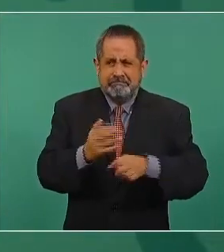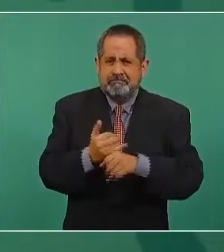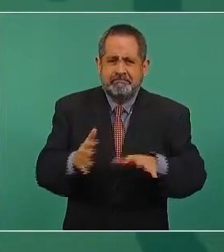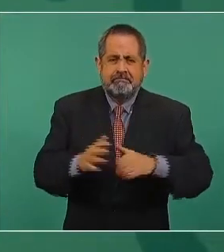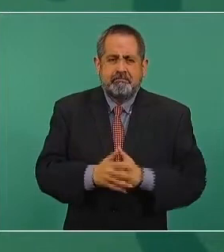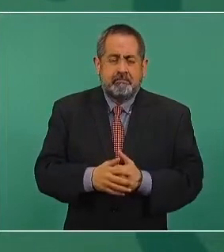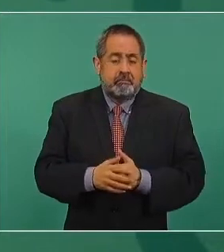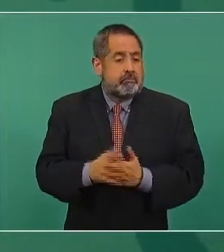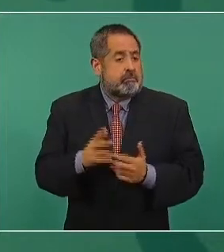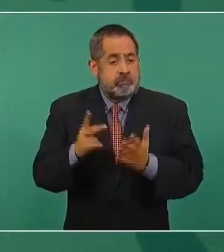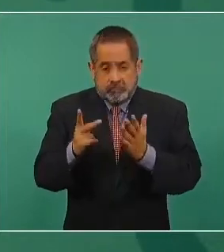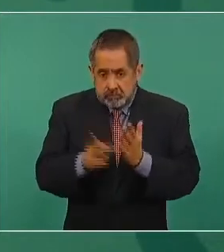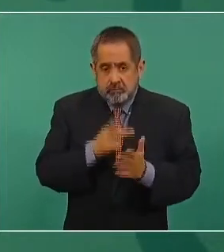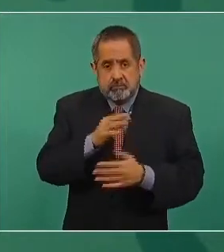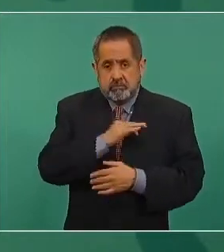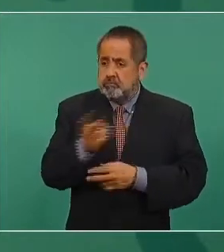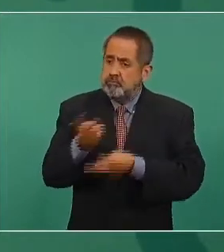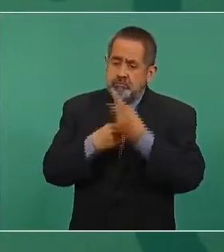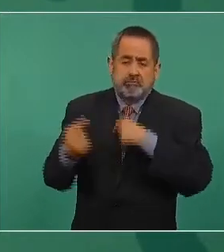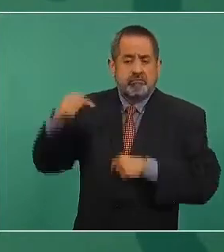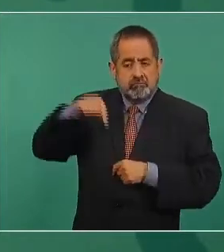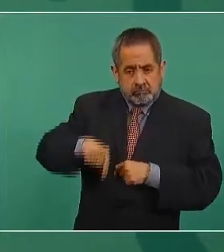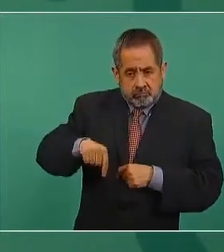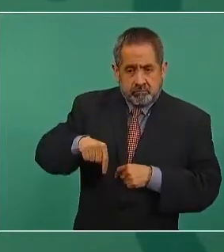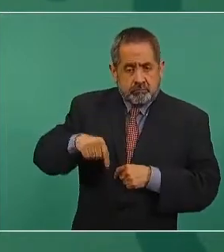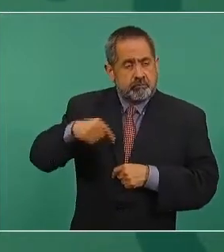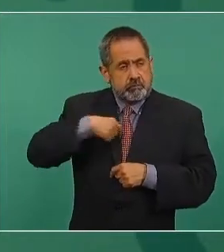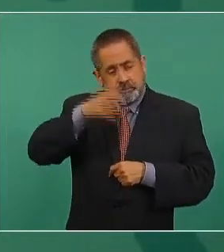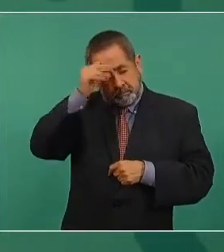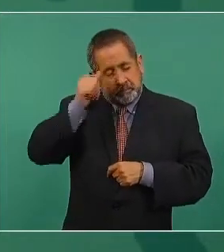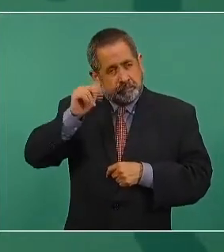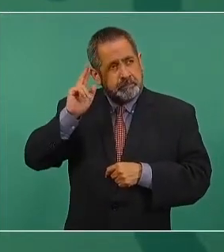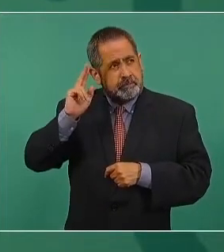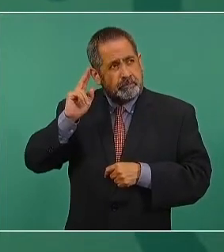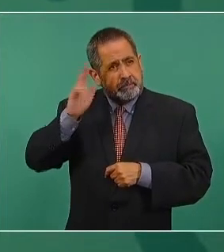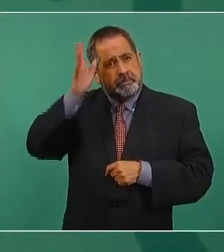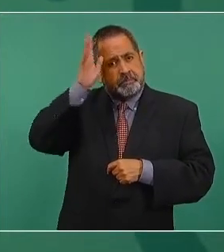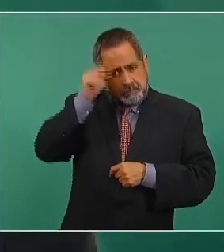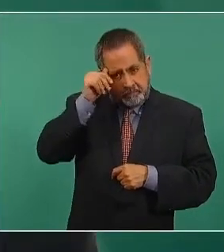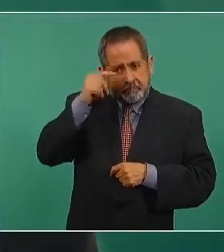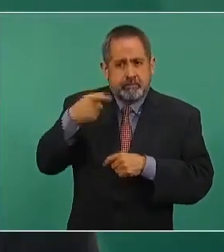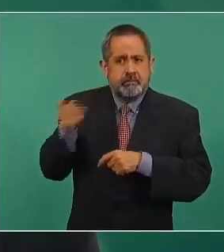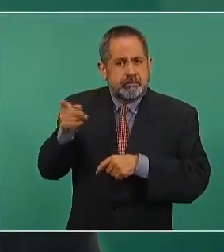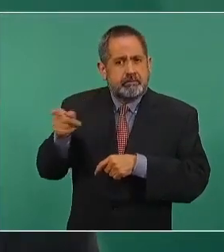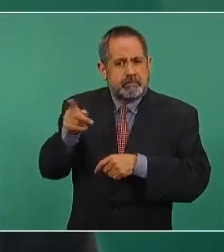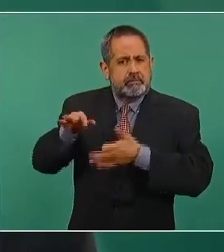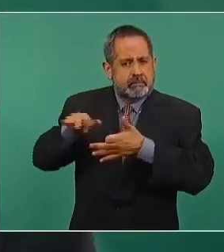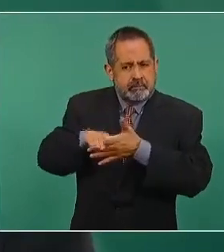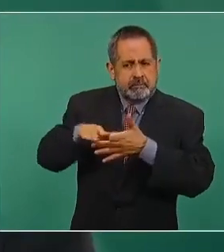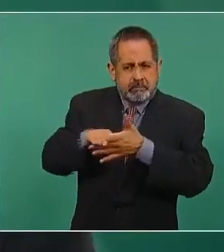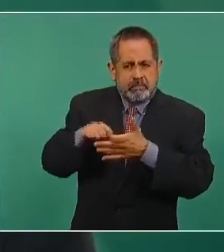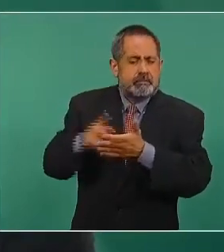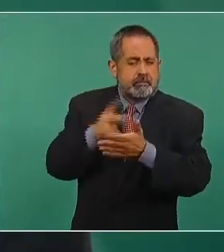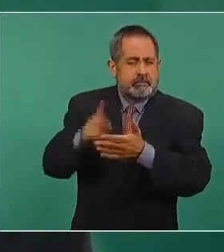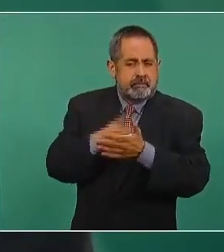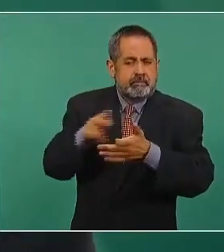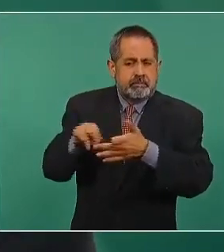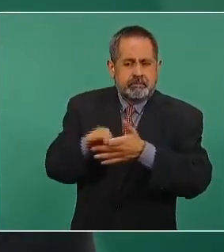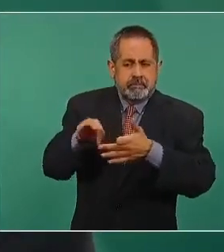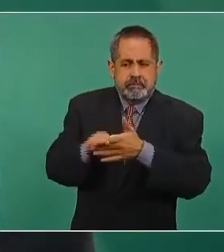Y podría volverlo a hacer porque incluso quedamos de que periódicamente se iba a